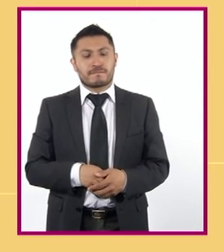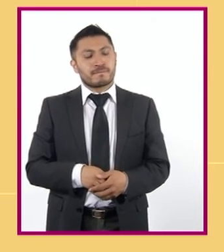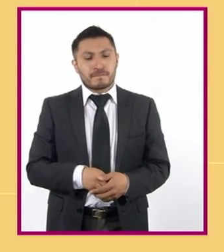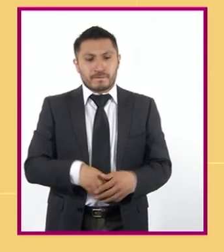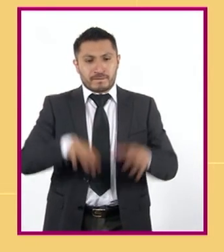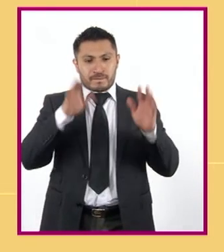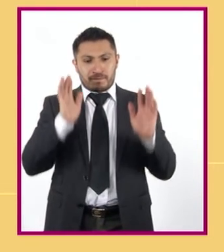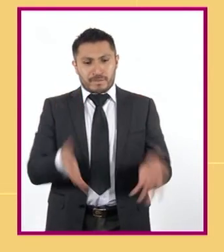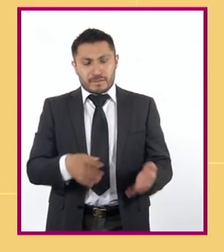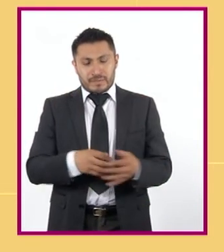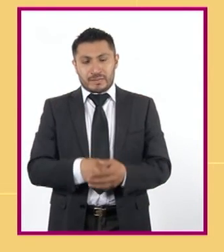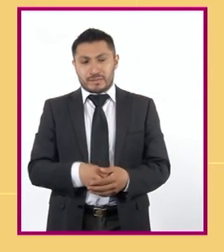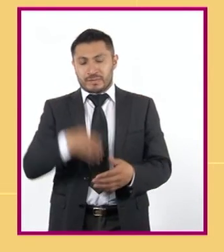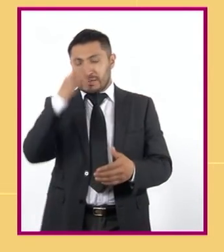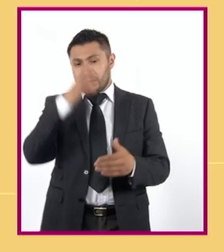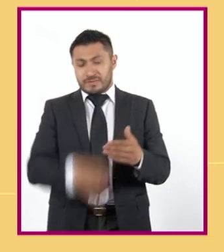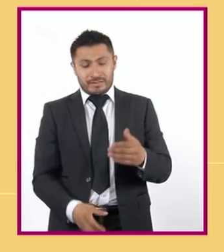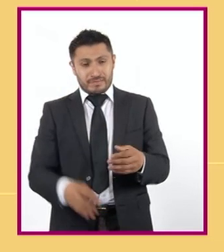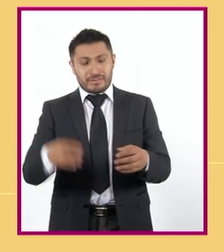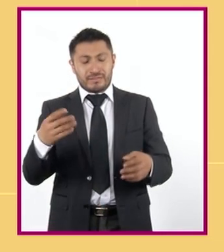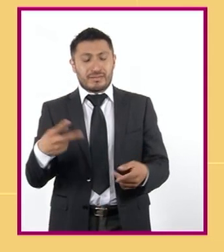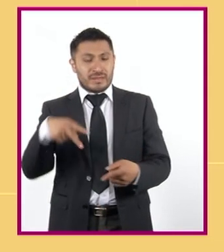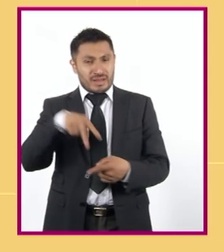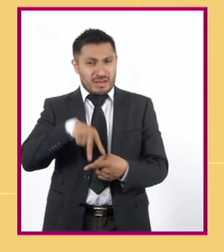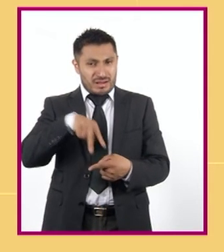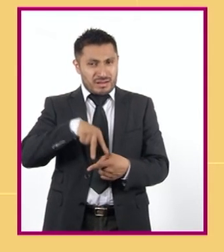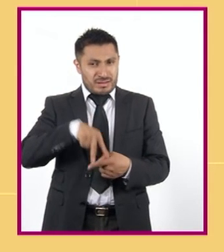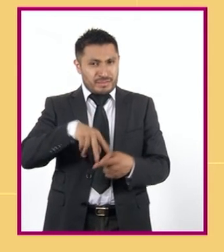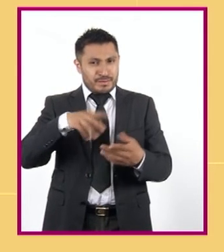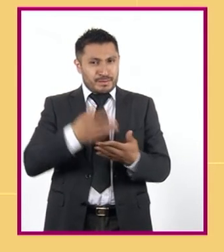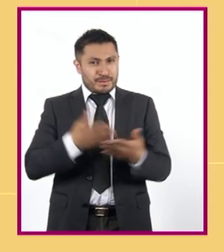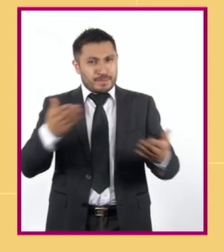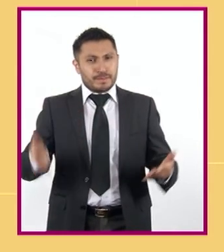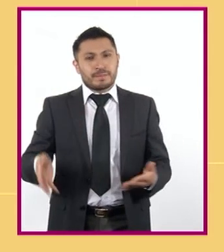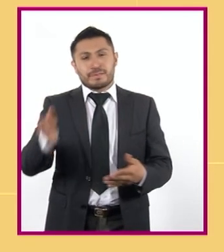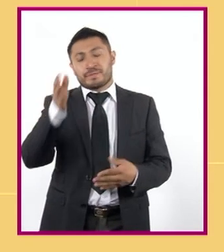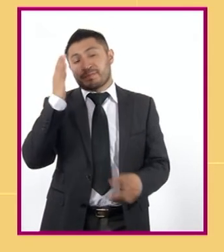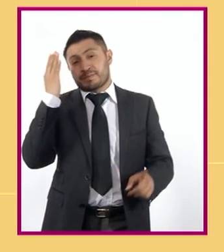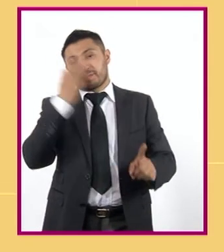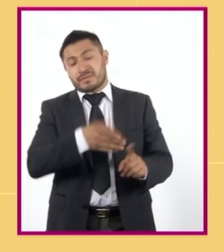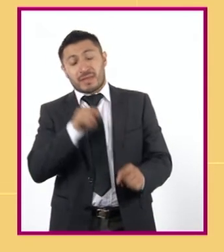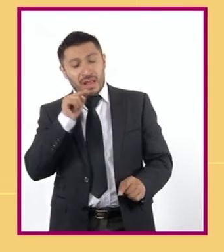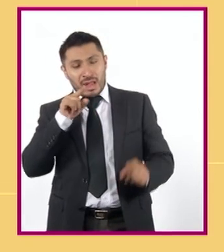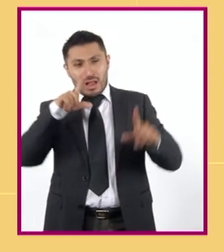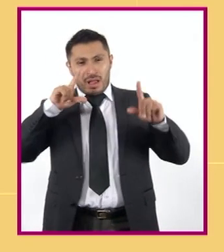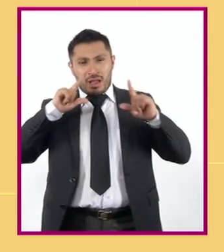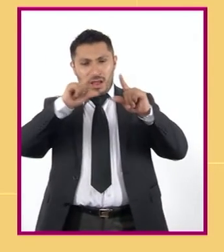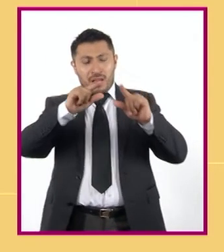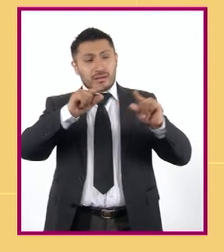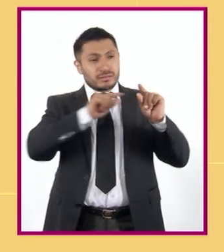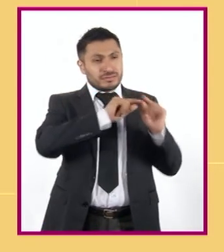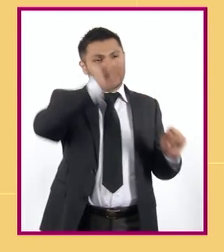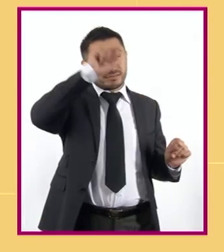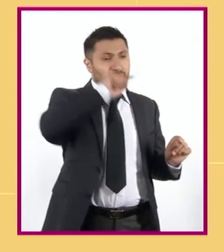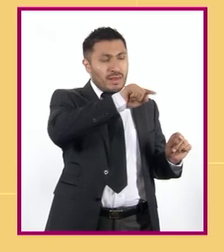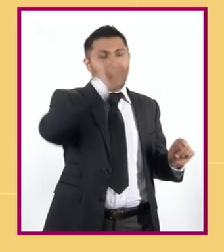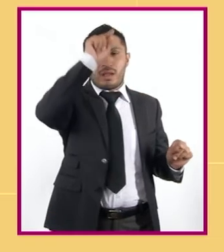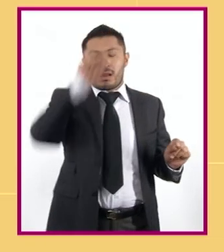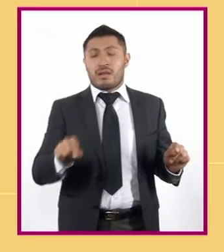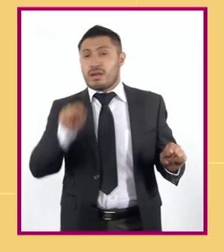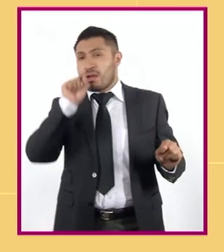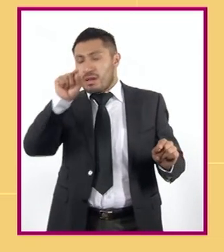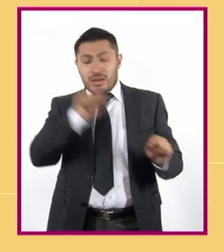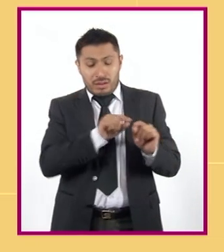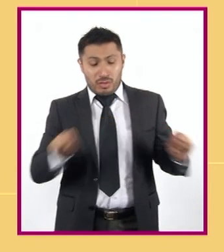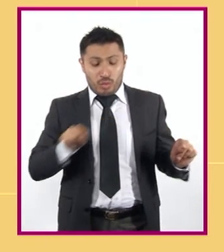Una vez que tengan construido su triángulo equilátero, vamos a buscar el punto medio de cada uno de sus